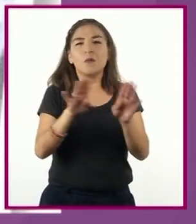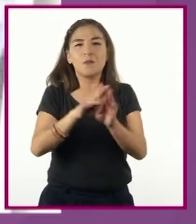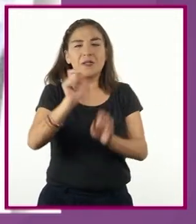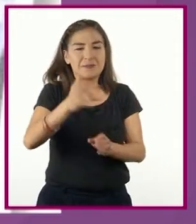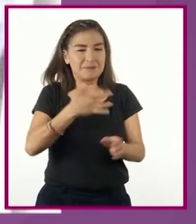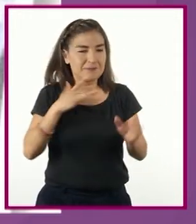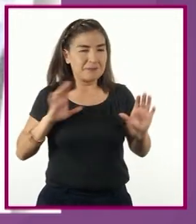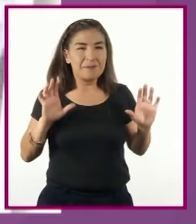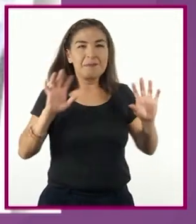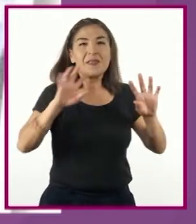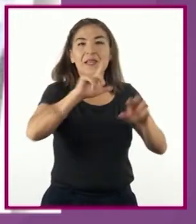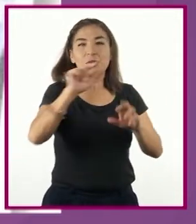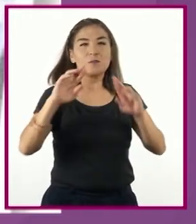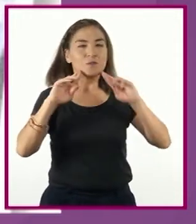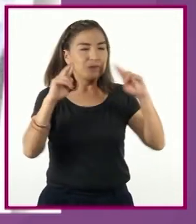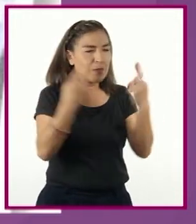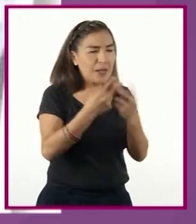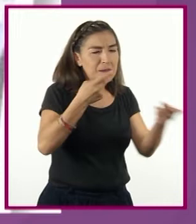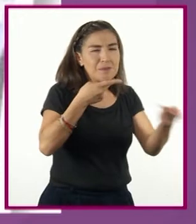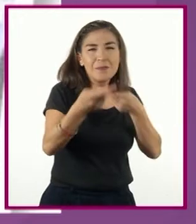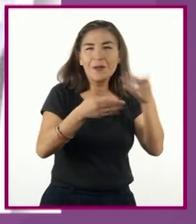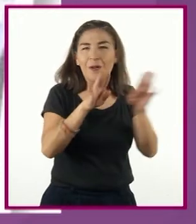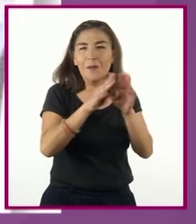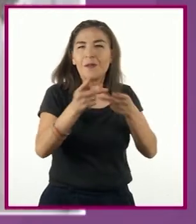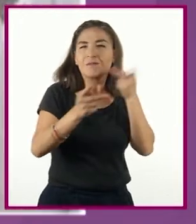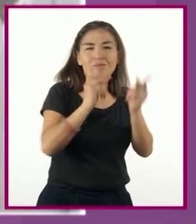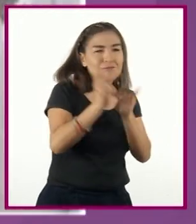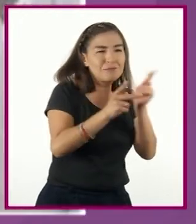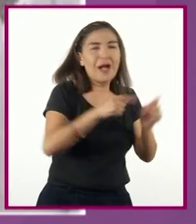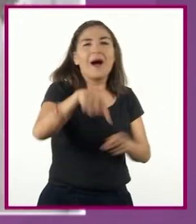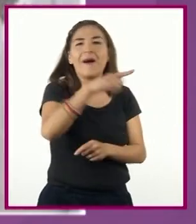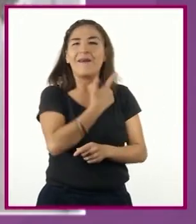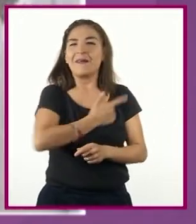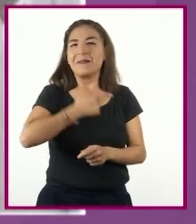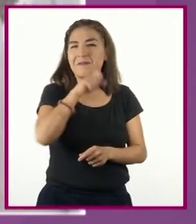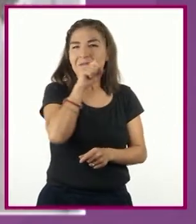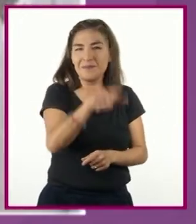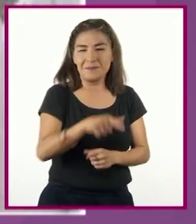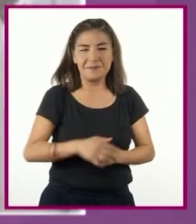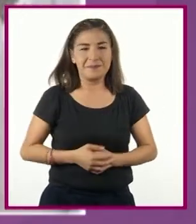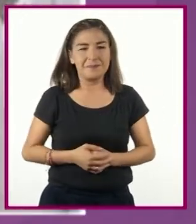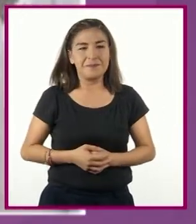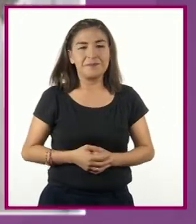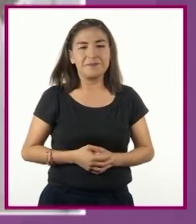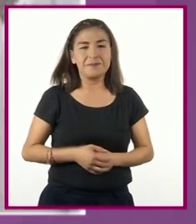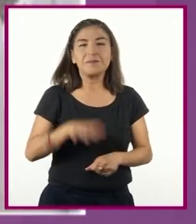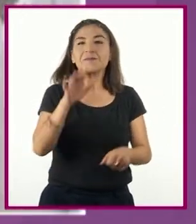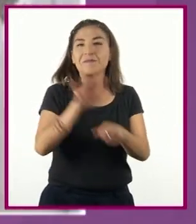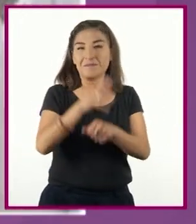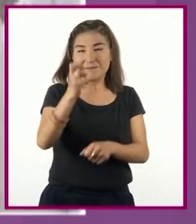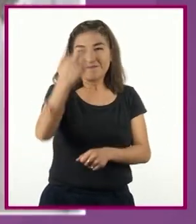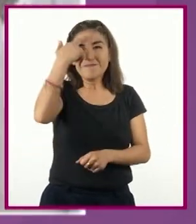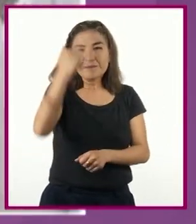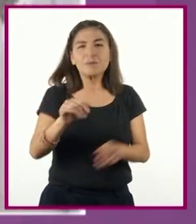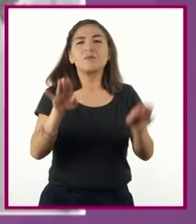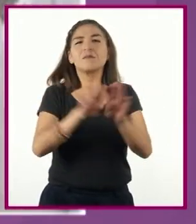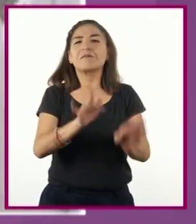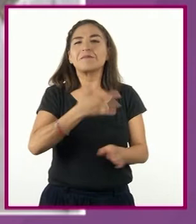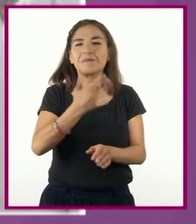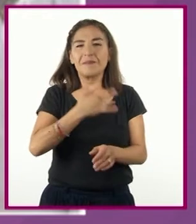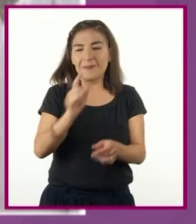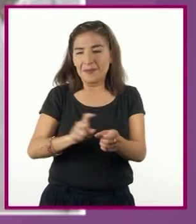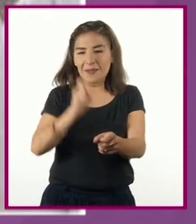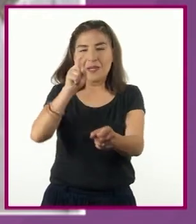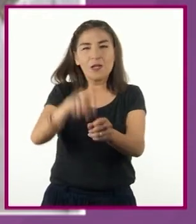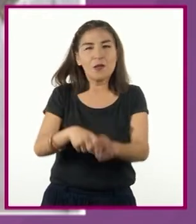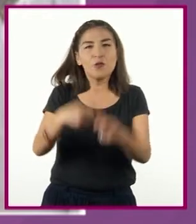y coincidan con las de las personas que los integran. De este modo, podemos sentirnos parte de esos